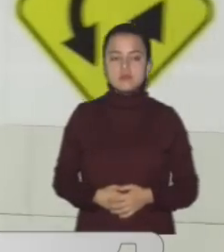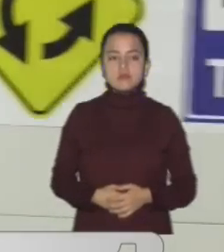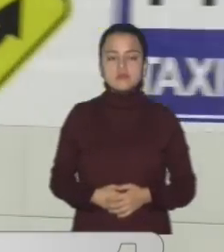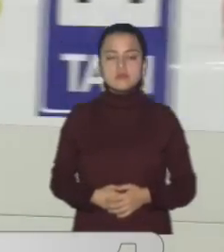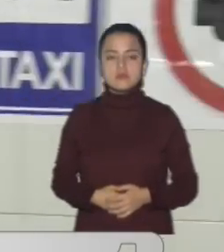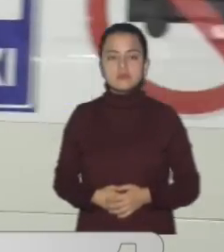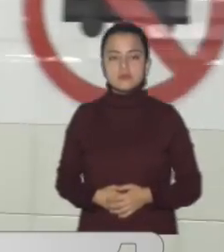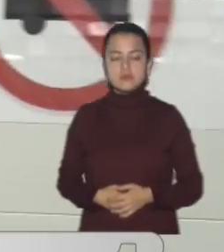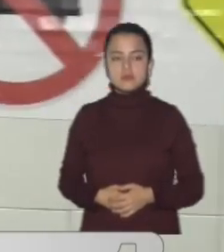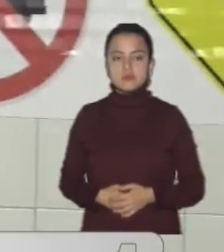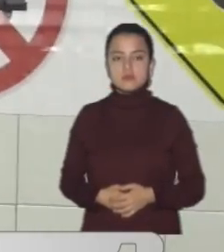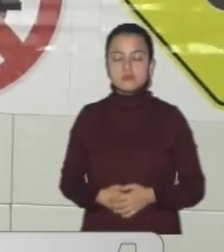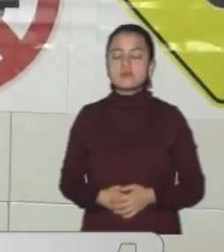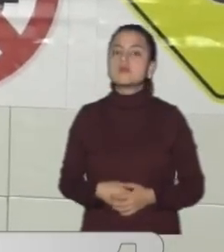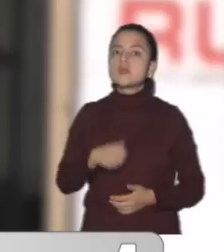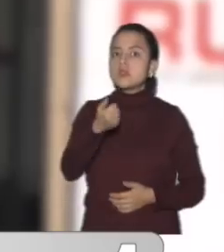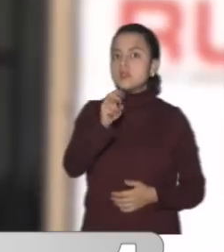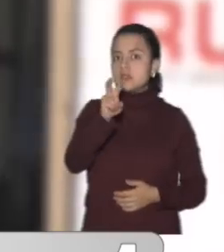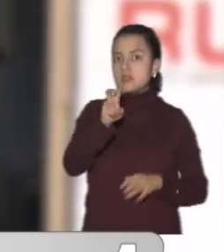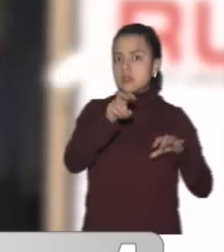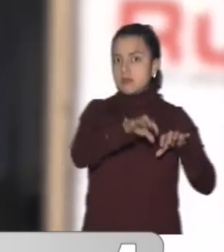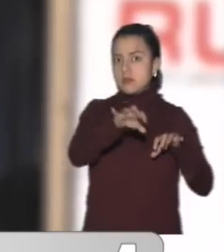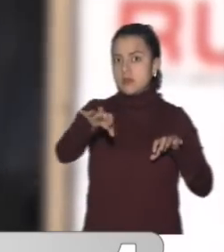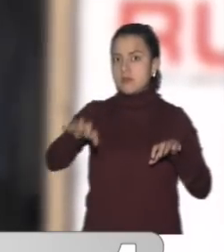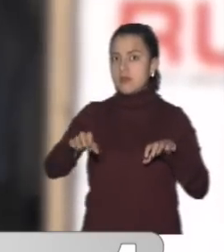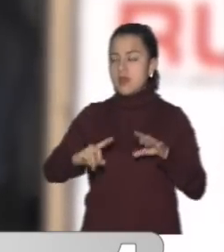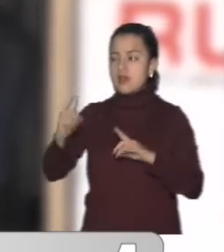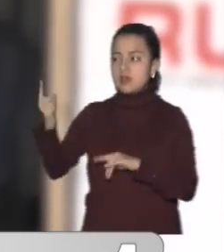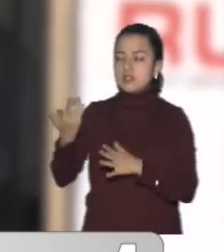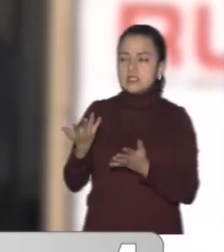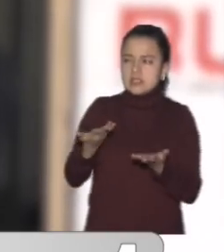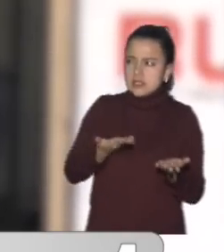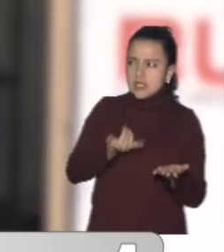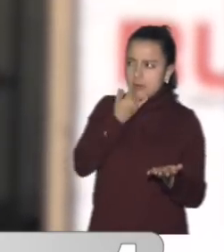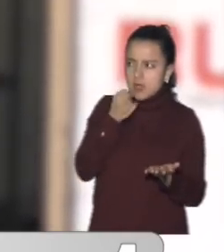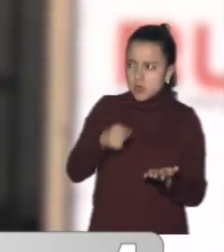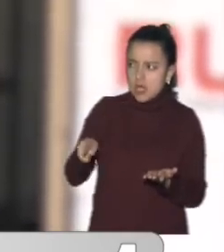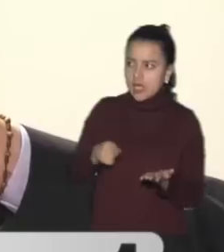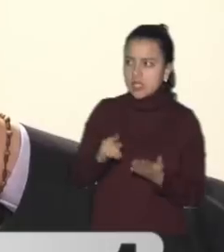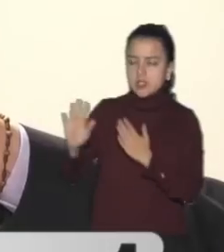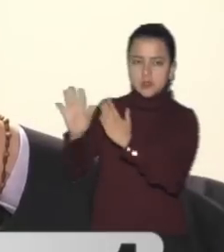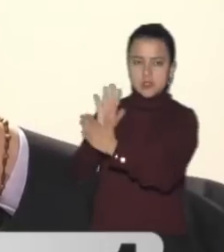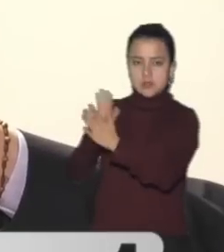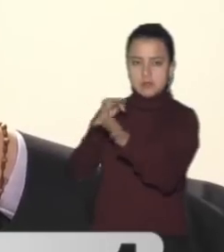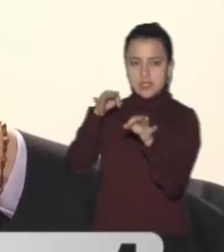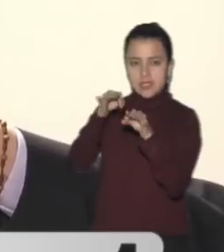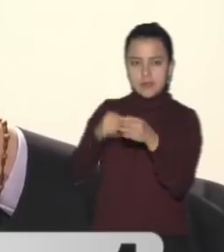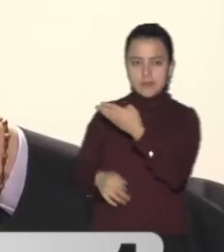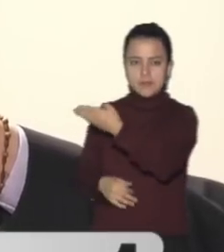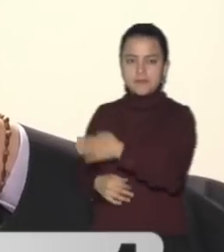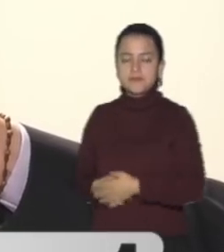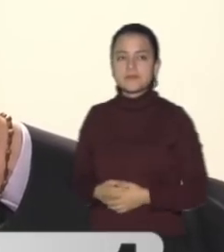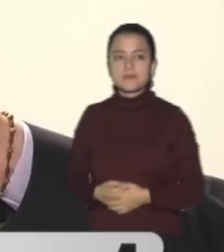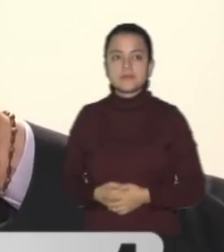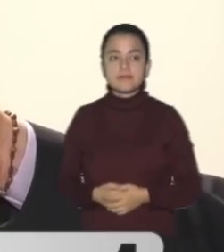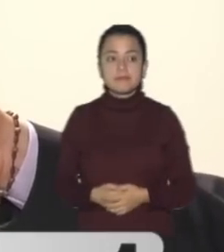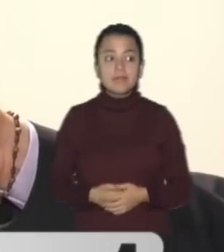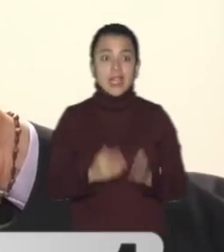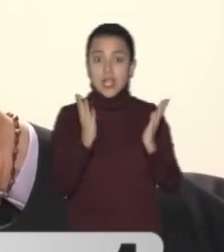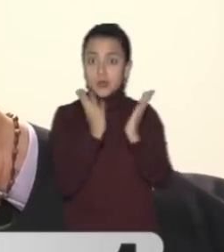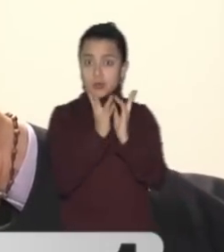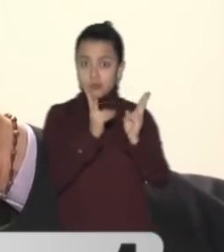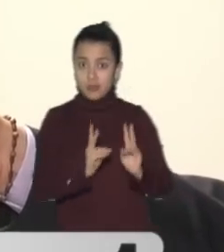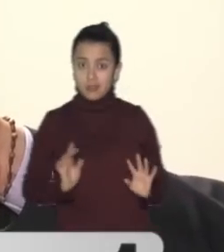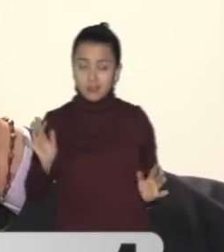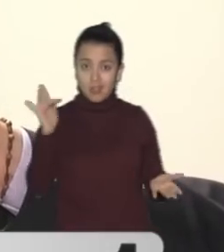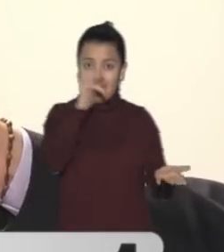sanción a 17 centros de enseñanza automovilística que estaban infringiendo la ley. ¿Qué encontramos? Que los alumnos no van